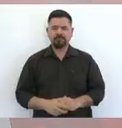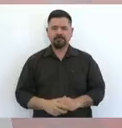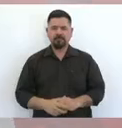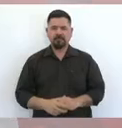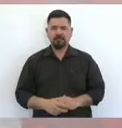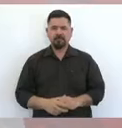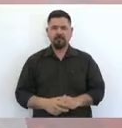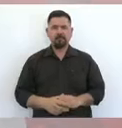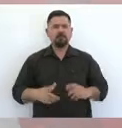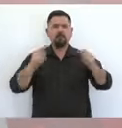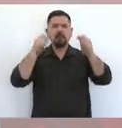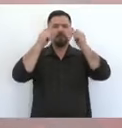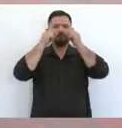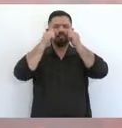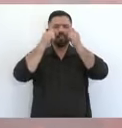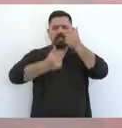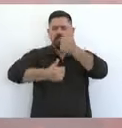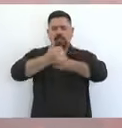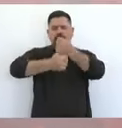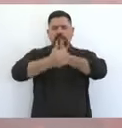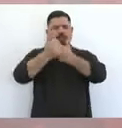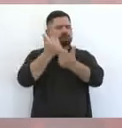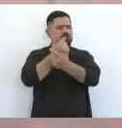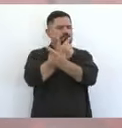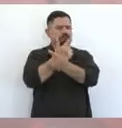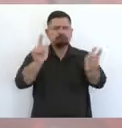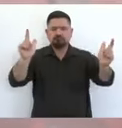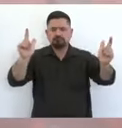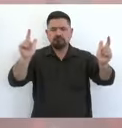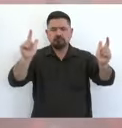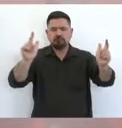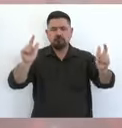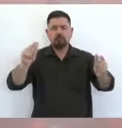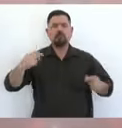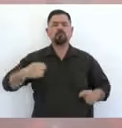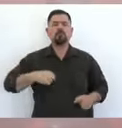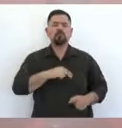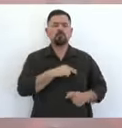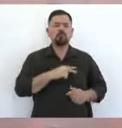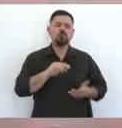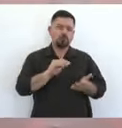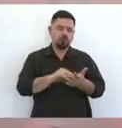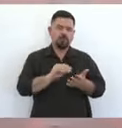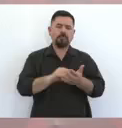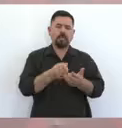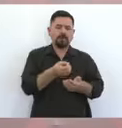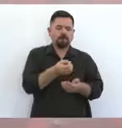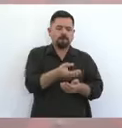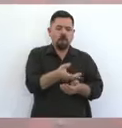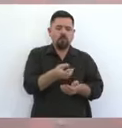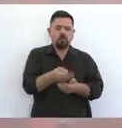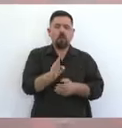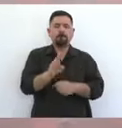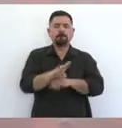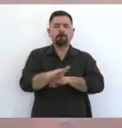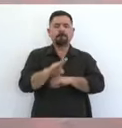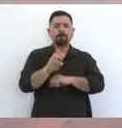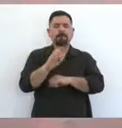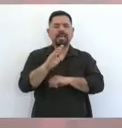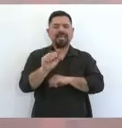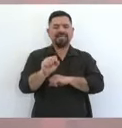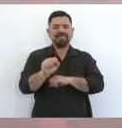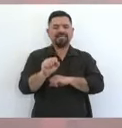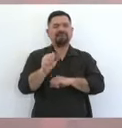en cualquier carrera. Y vamos a seguir con las becas para